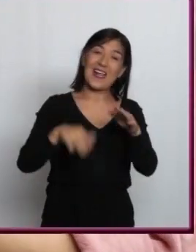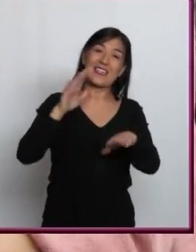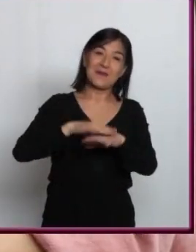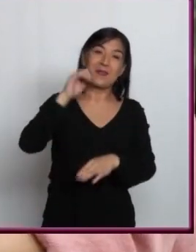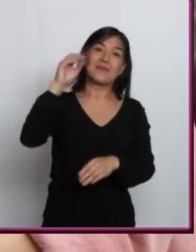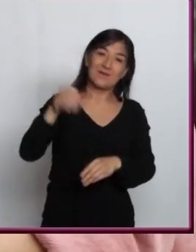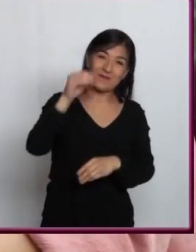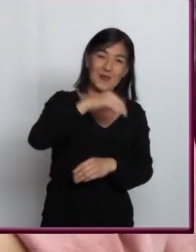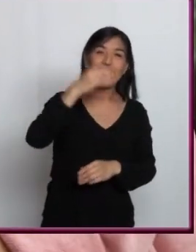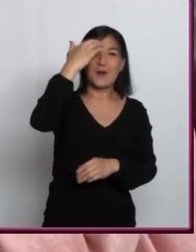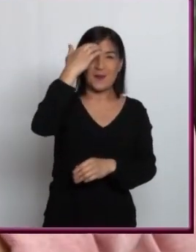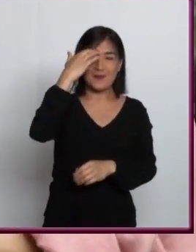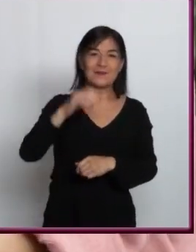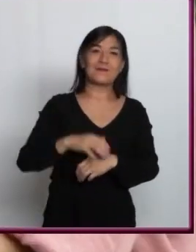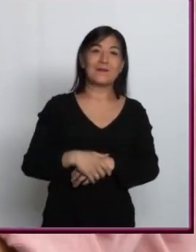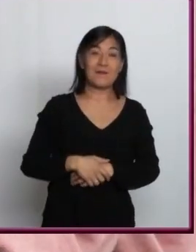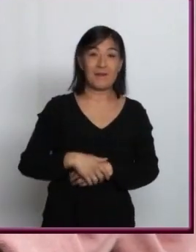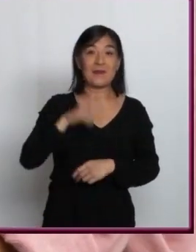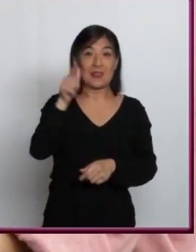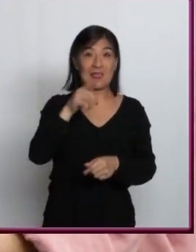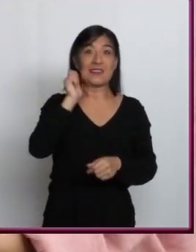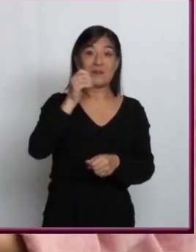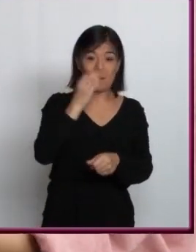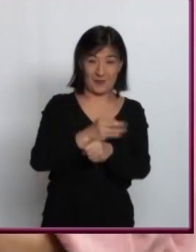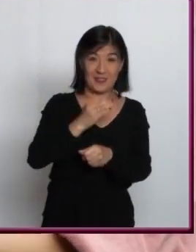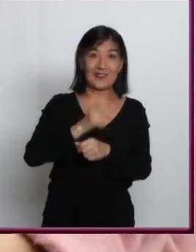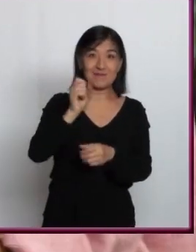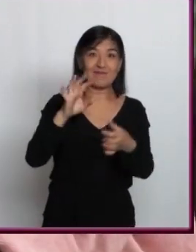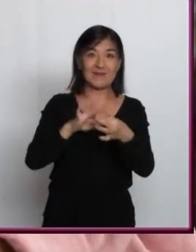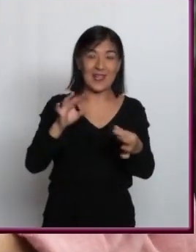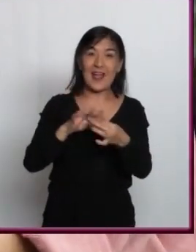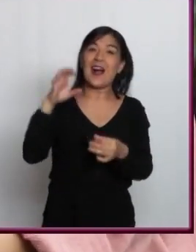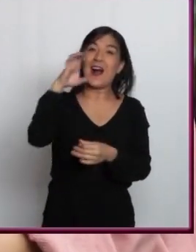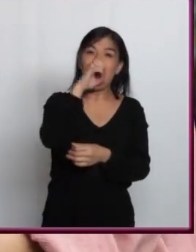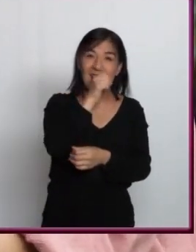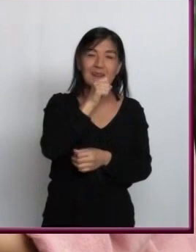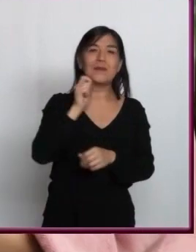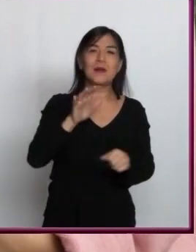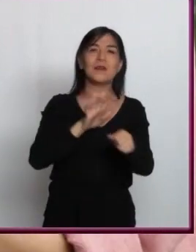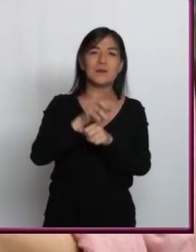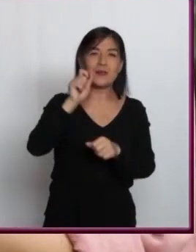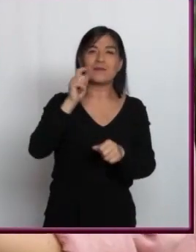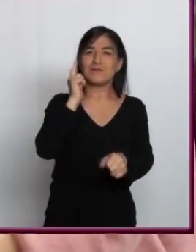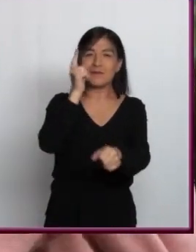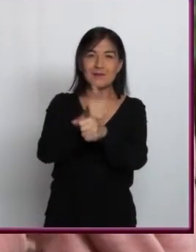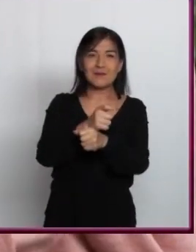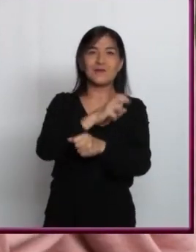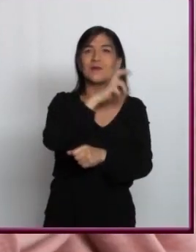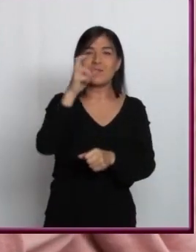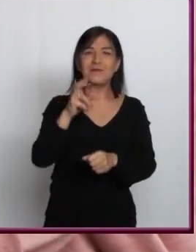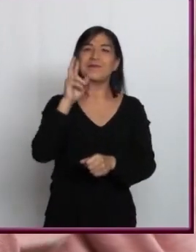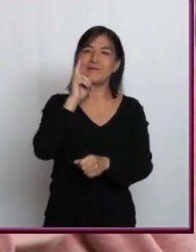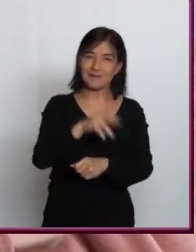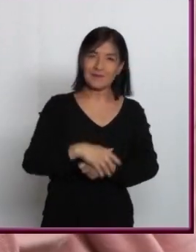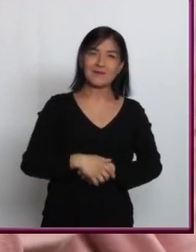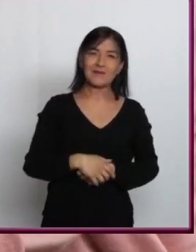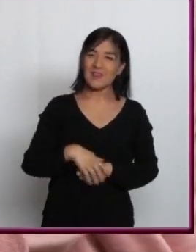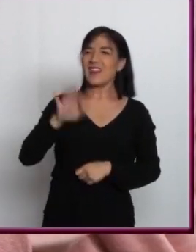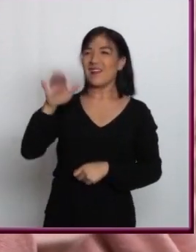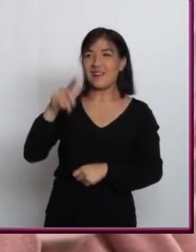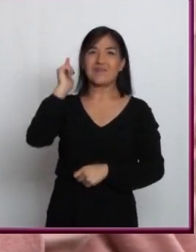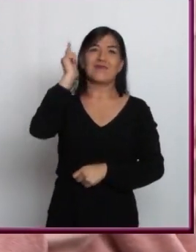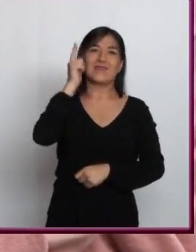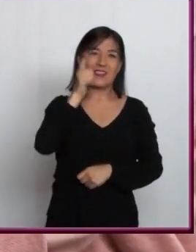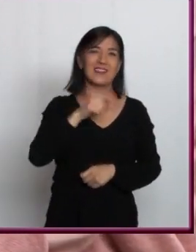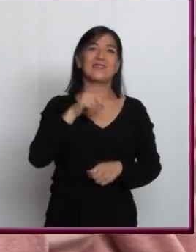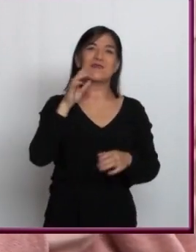varios lugares por conocer. Y hablando de calor, el siguiente descubrimiento astronómico tiene mucho que ver. Oye, ojalá que